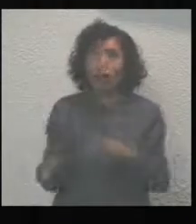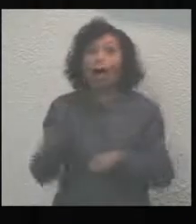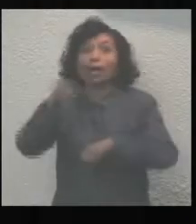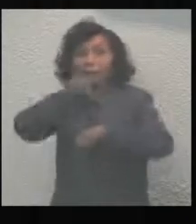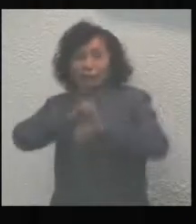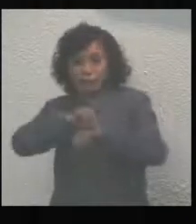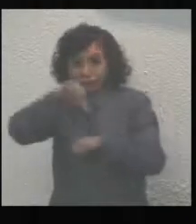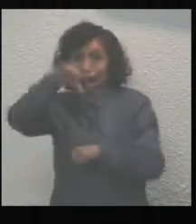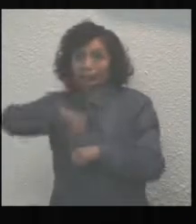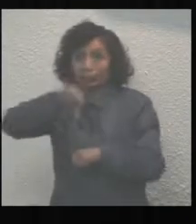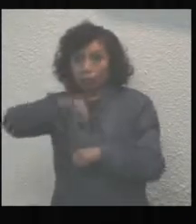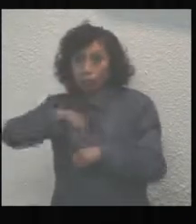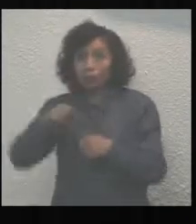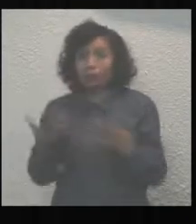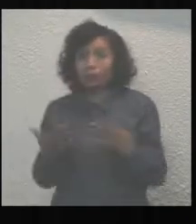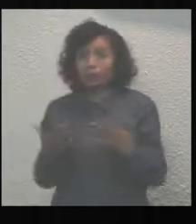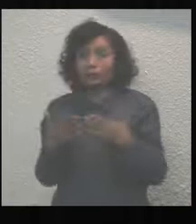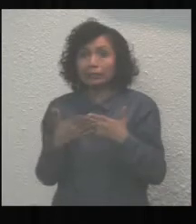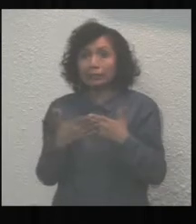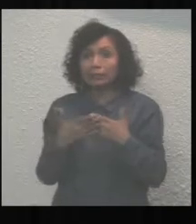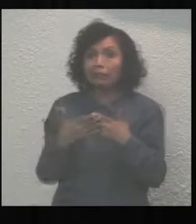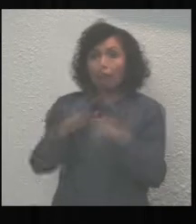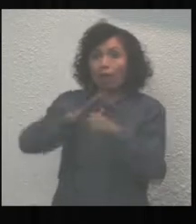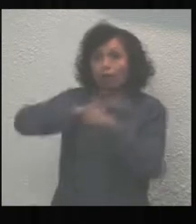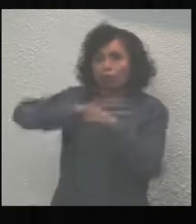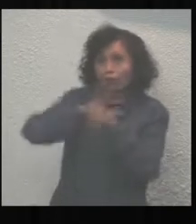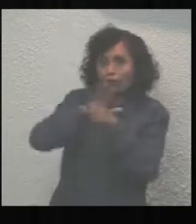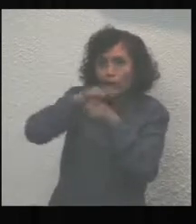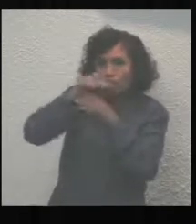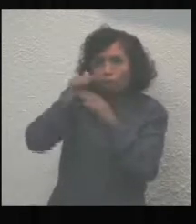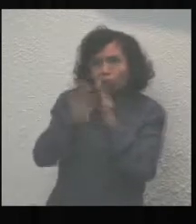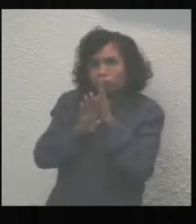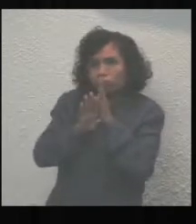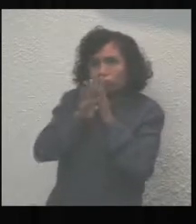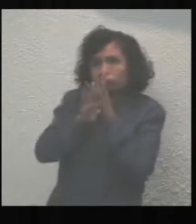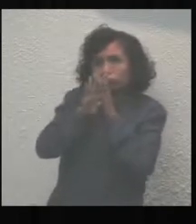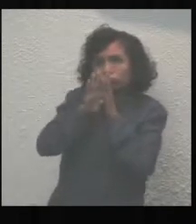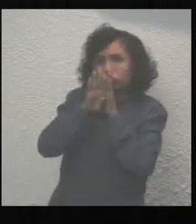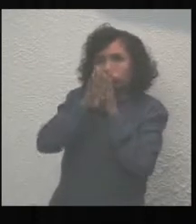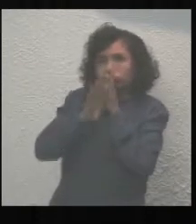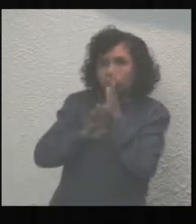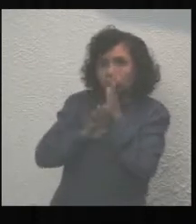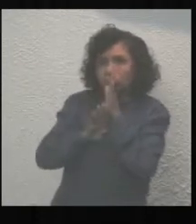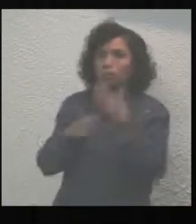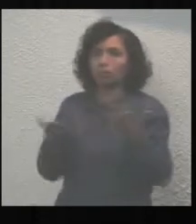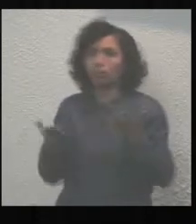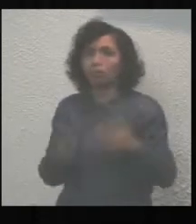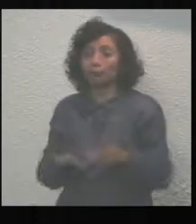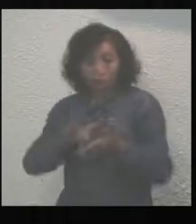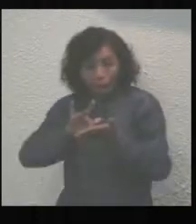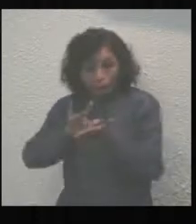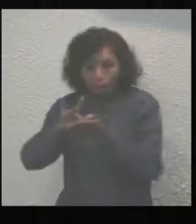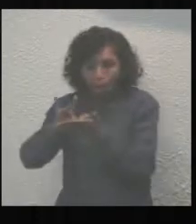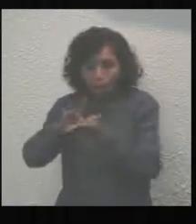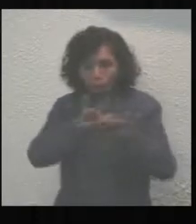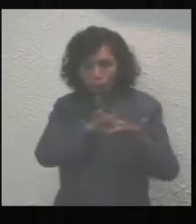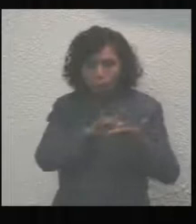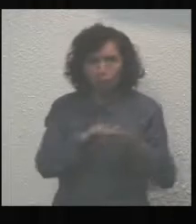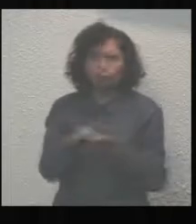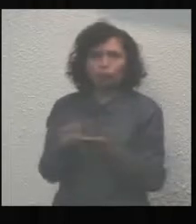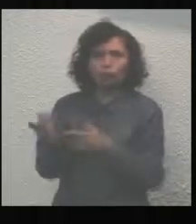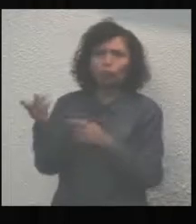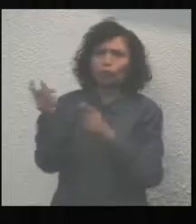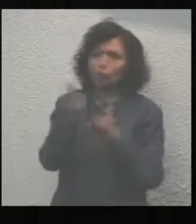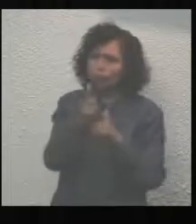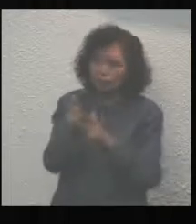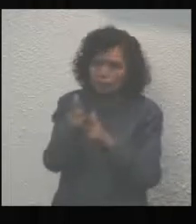hoy en que la amenaza ha menguado pero persiste las intervenciones los apoyos y las orientaciones